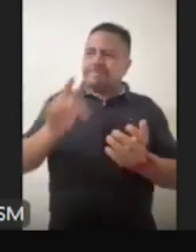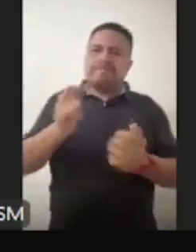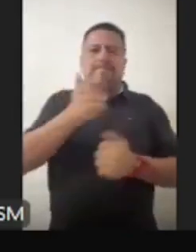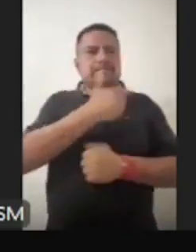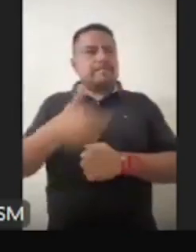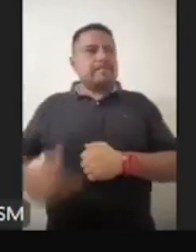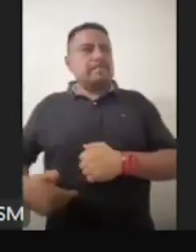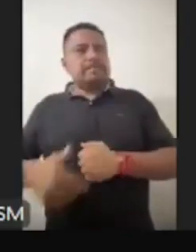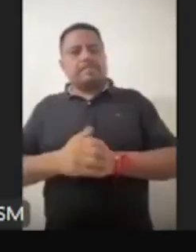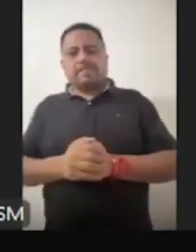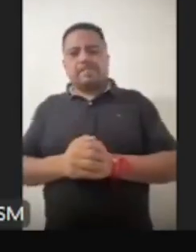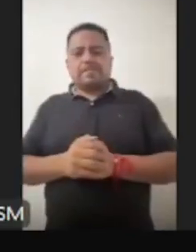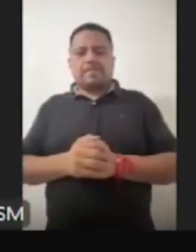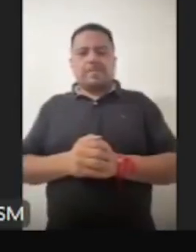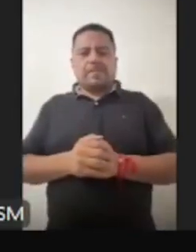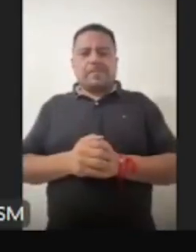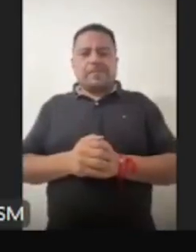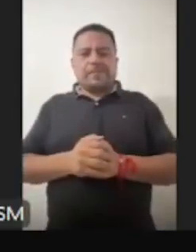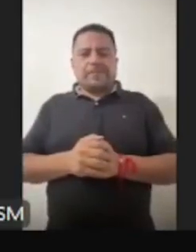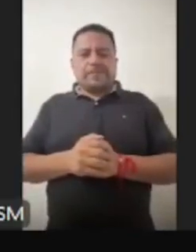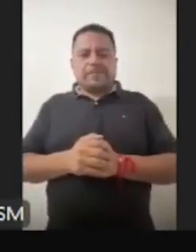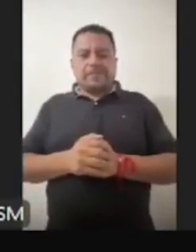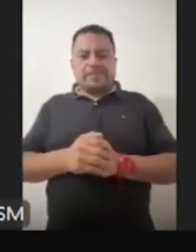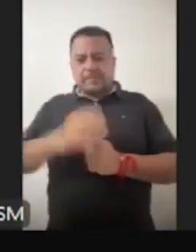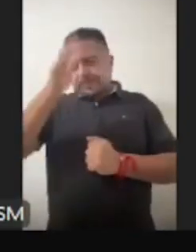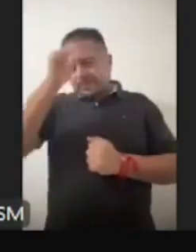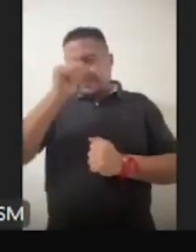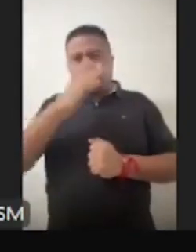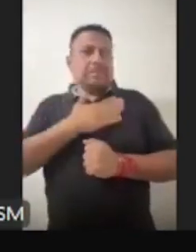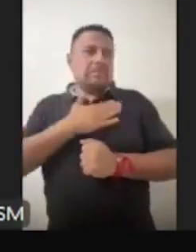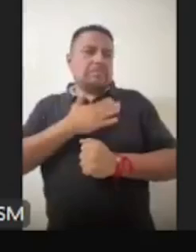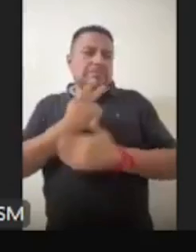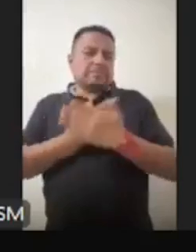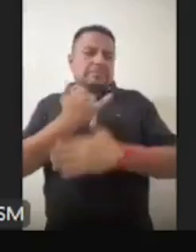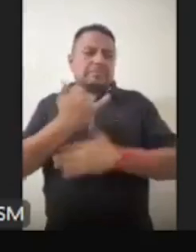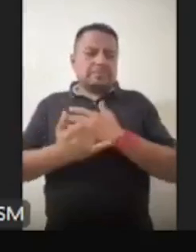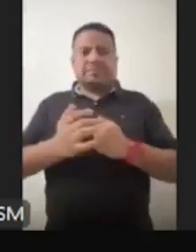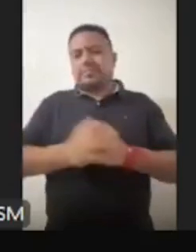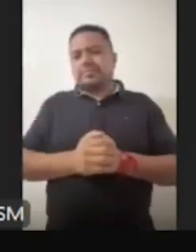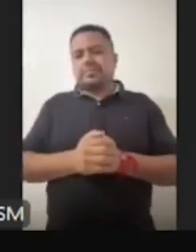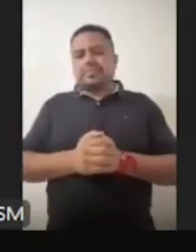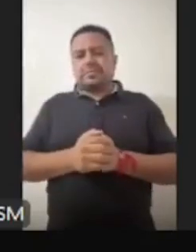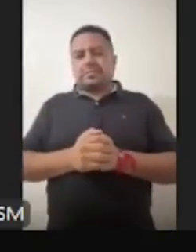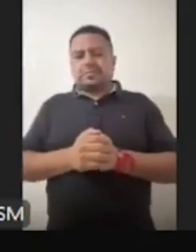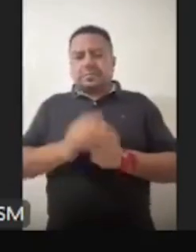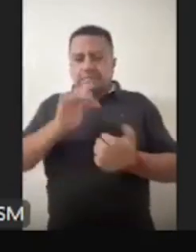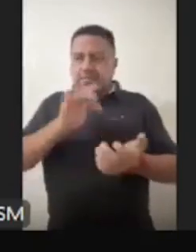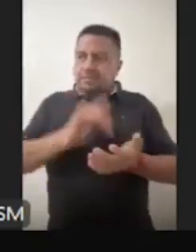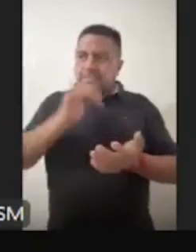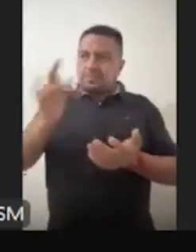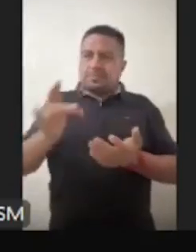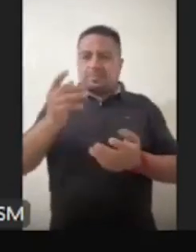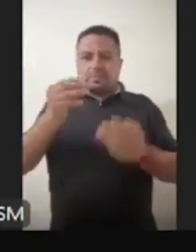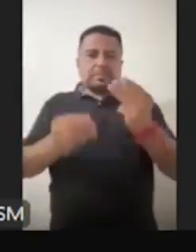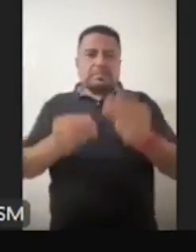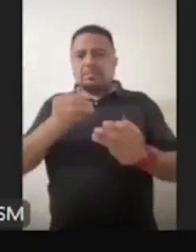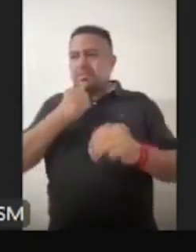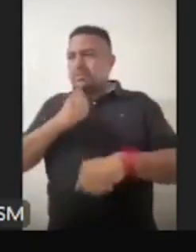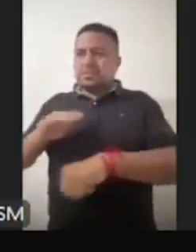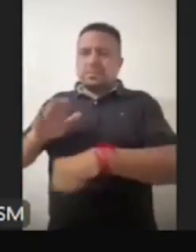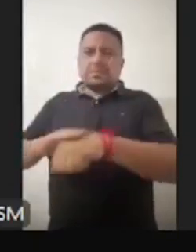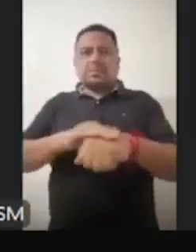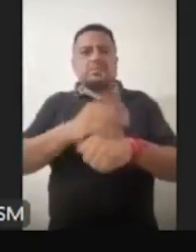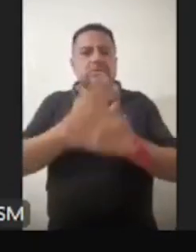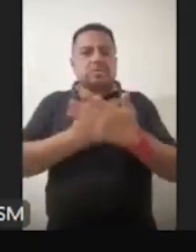Magistrada ponente Evelyn Rodríguez Chinol. Es proyecto de mi ponencia. Gracias, magistrada. Magistradas, magistrado, el